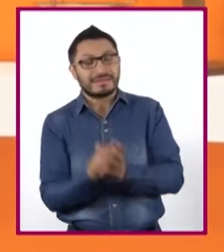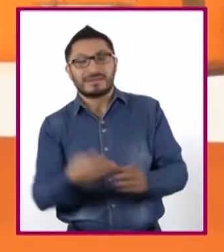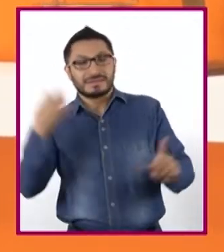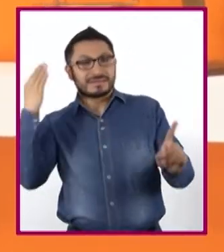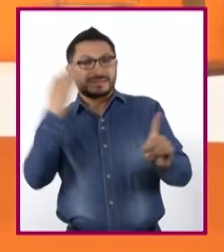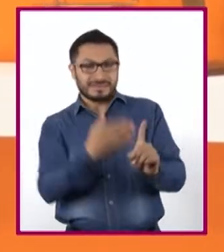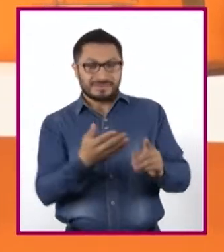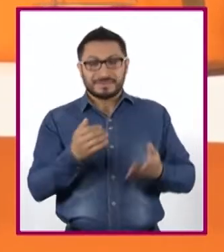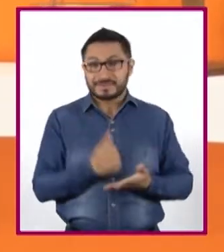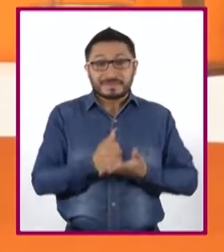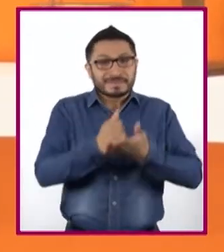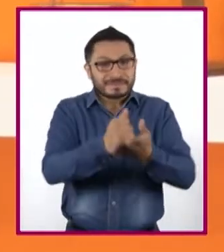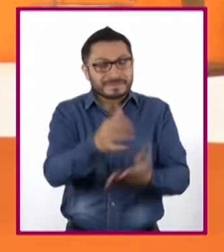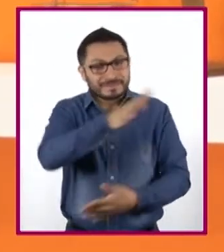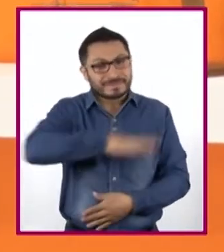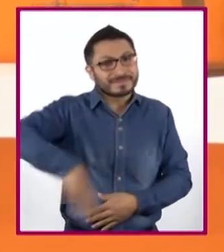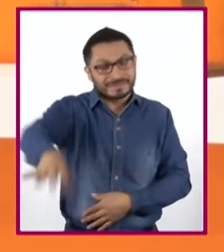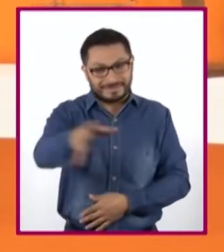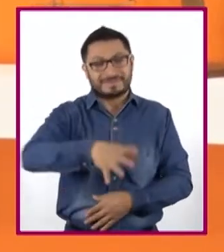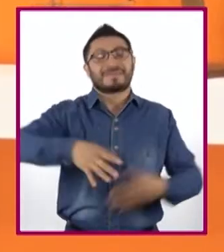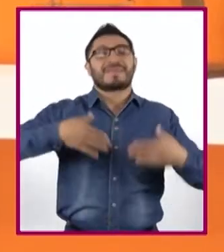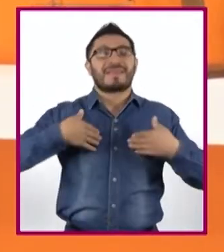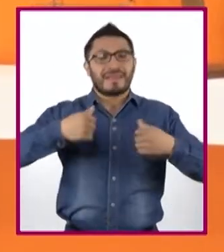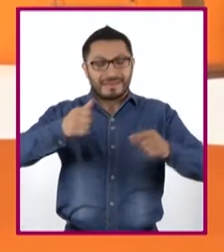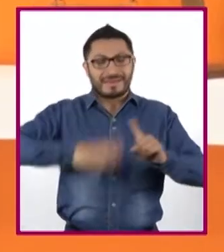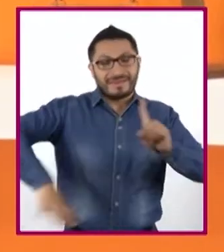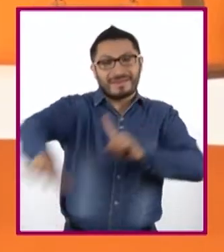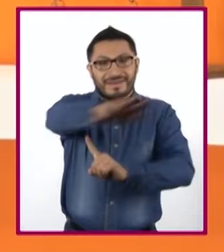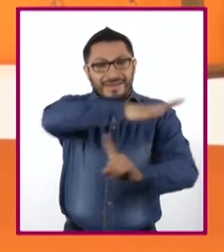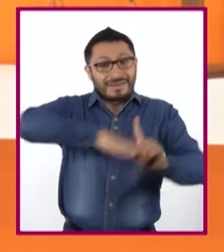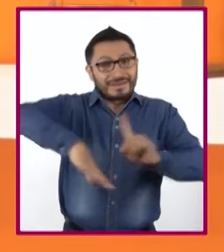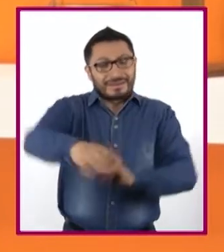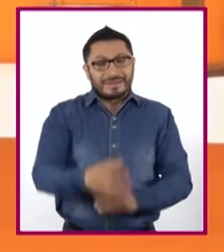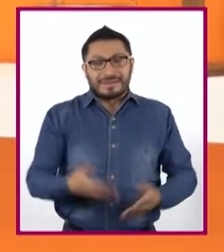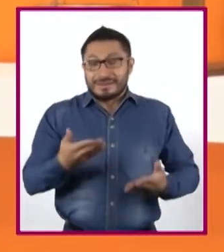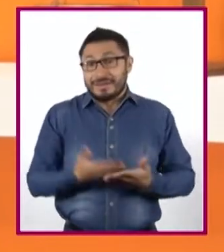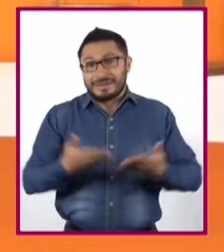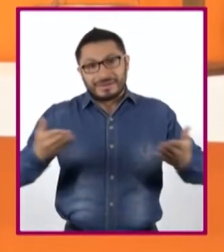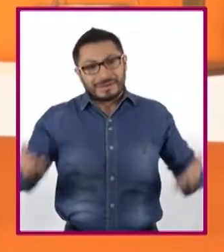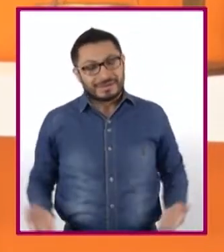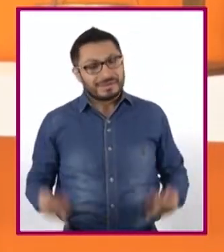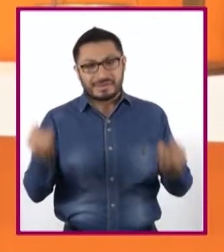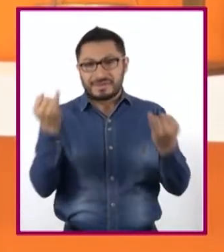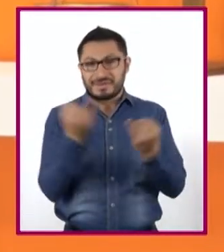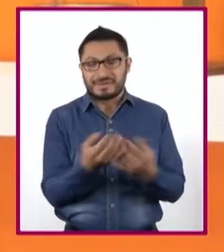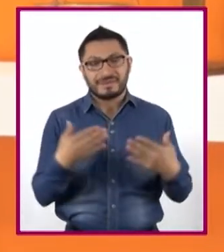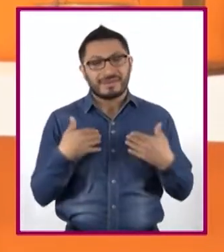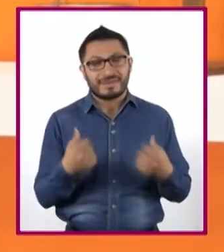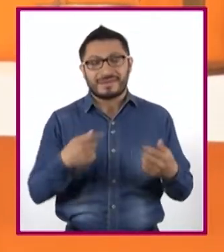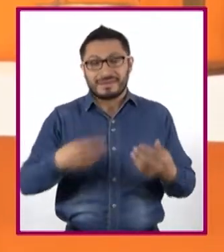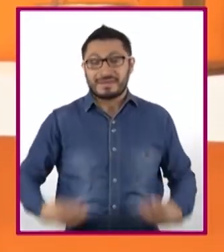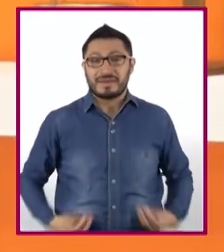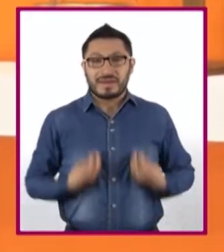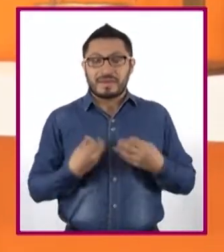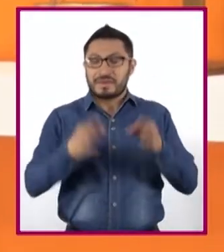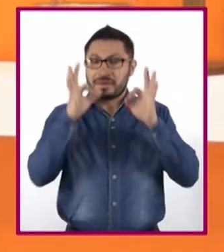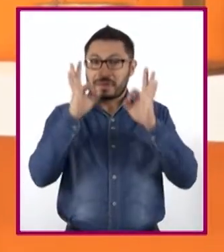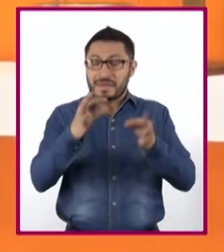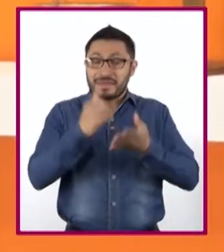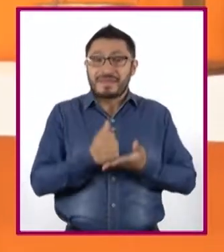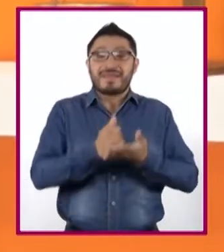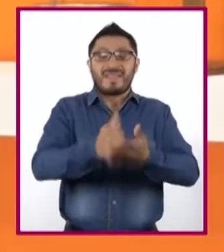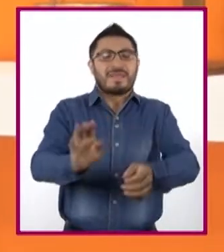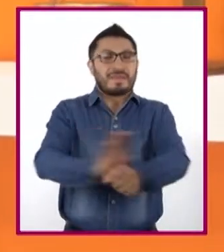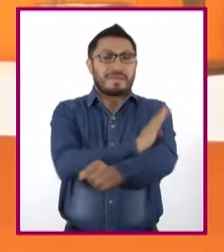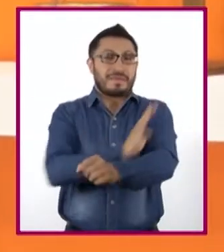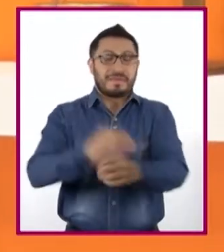contribuir para que comprendan mejor su entorno, su presente y con eso proyecten una vida plena que contribuya a su bienestar y al de